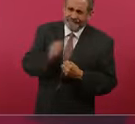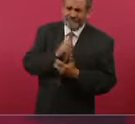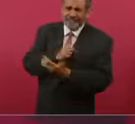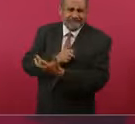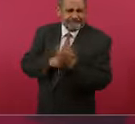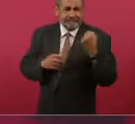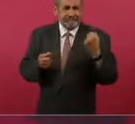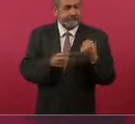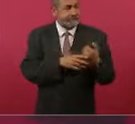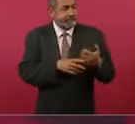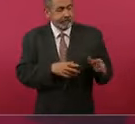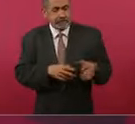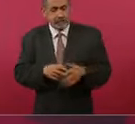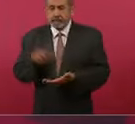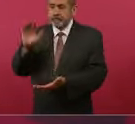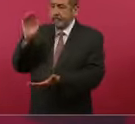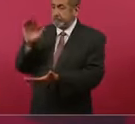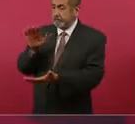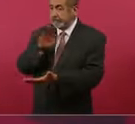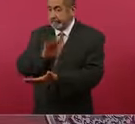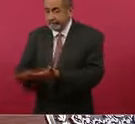pero no terminaron